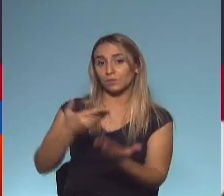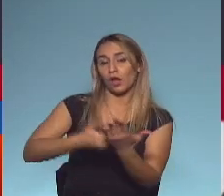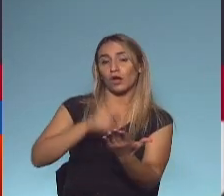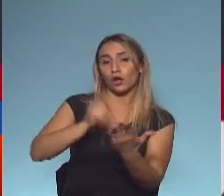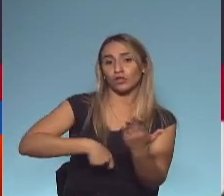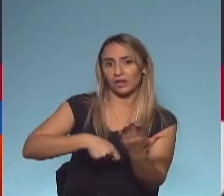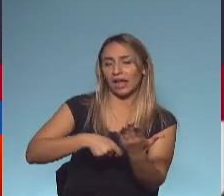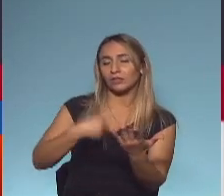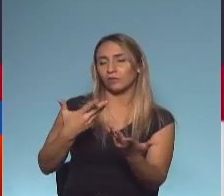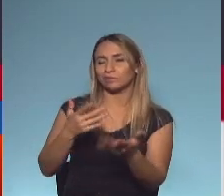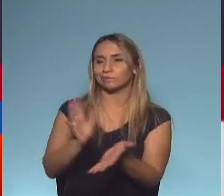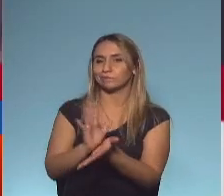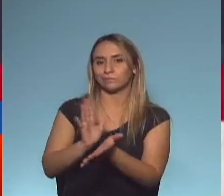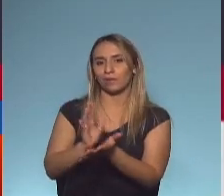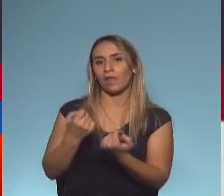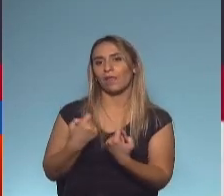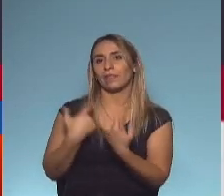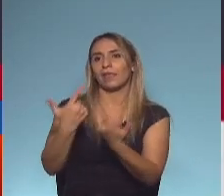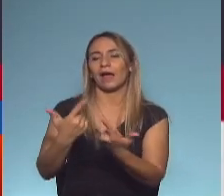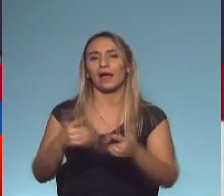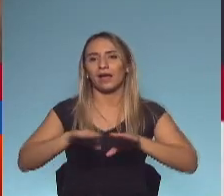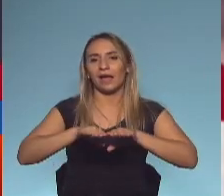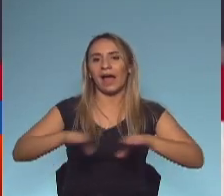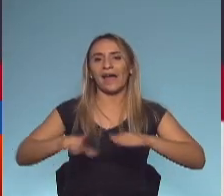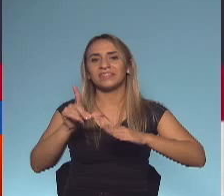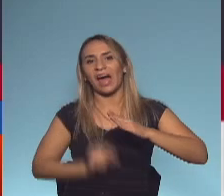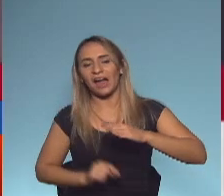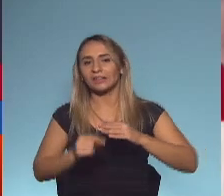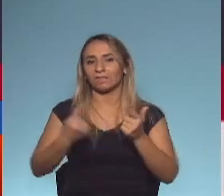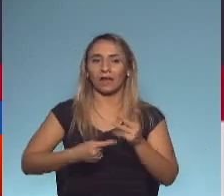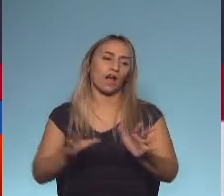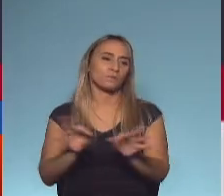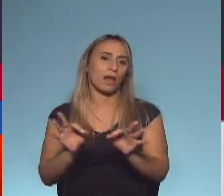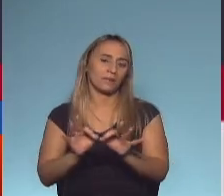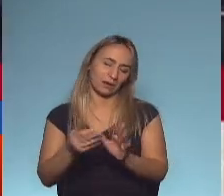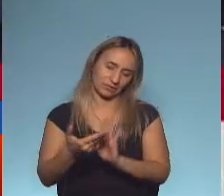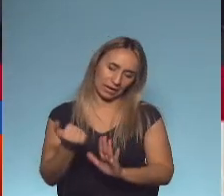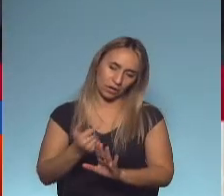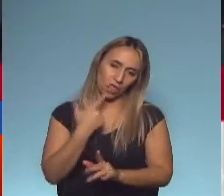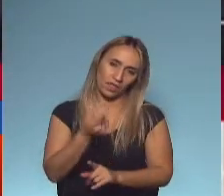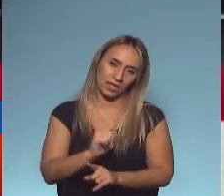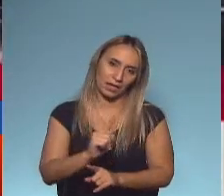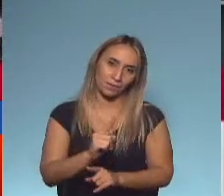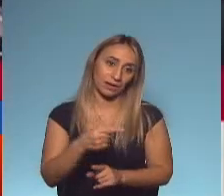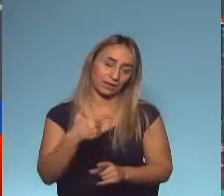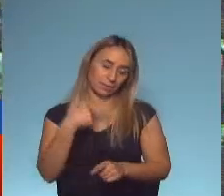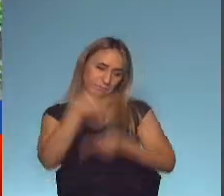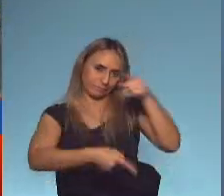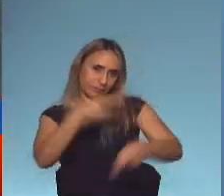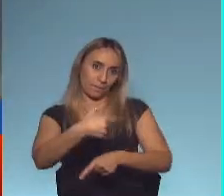hacía que la Argentina entregara los hilos continentales. Ah, bueno, pero lo de las Malvinas, sacalo, porque no. No, hay algo ahí que hay que destacar. Te van a decir de